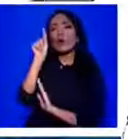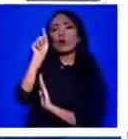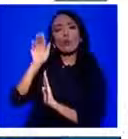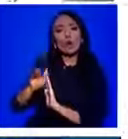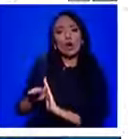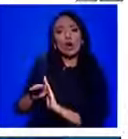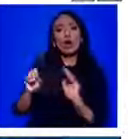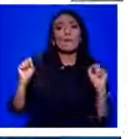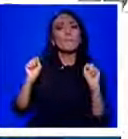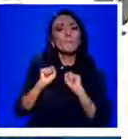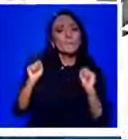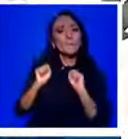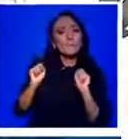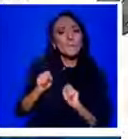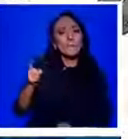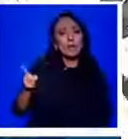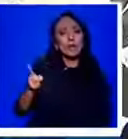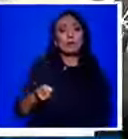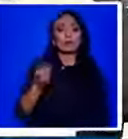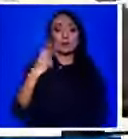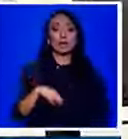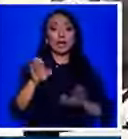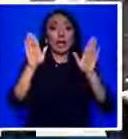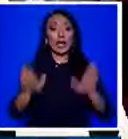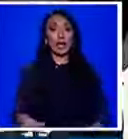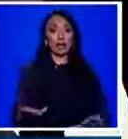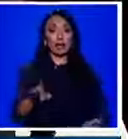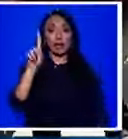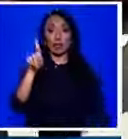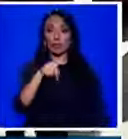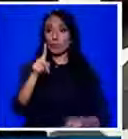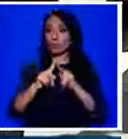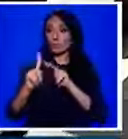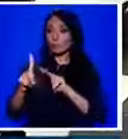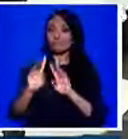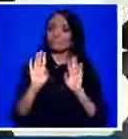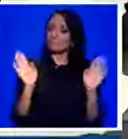gente tiene temor, aparte del toque de queda. Nosotros nos despedimos, muy buenos días.